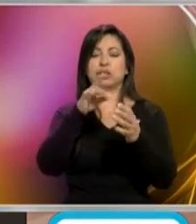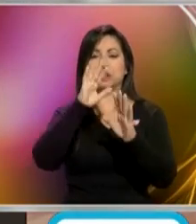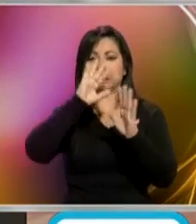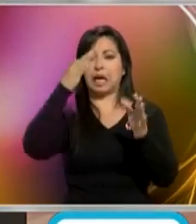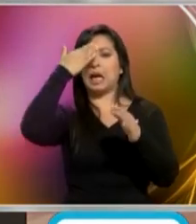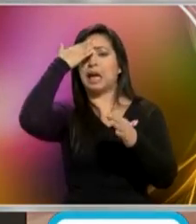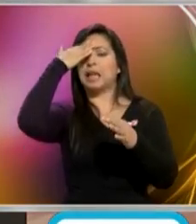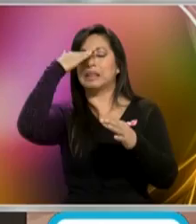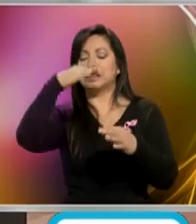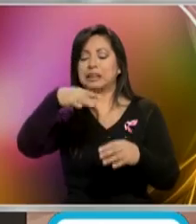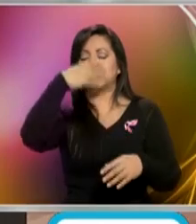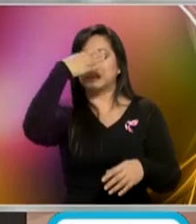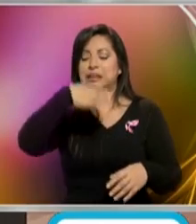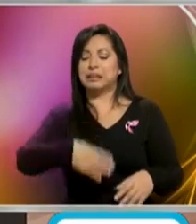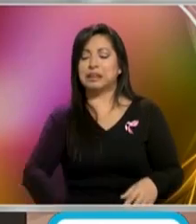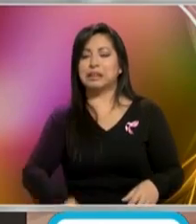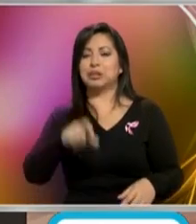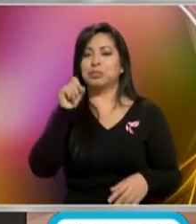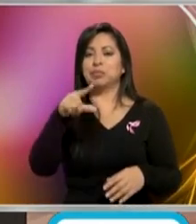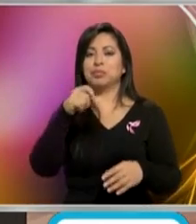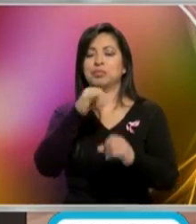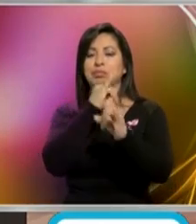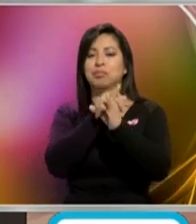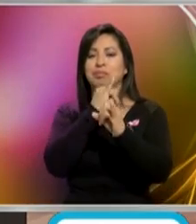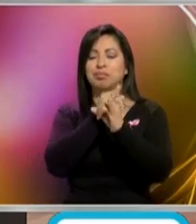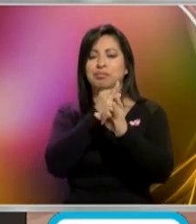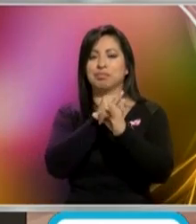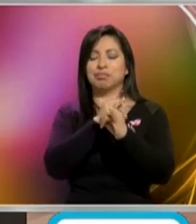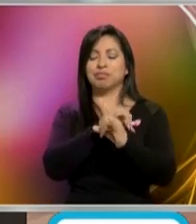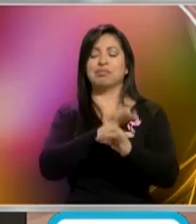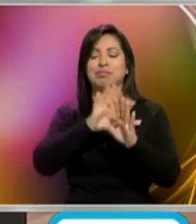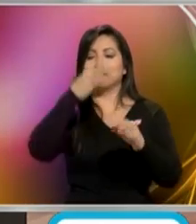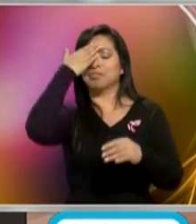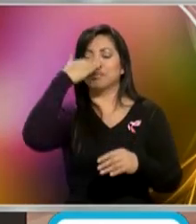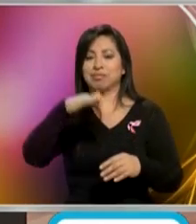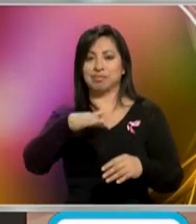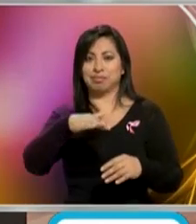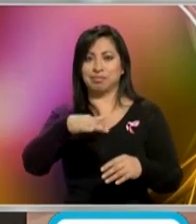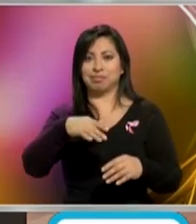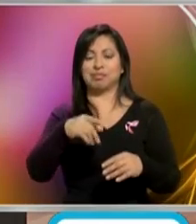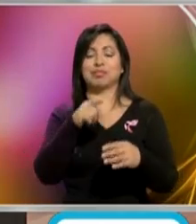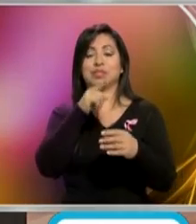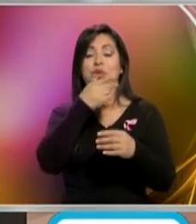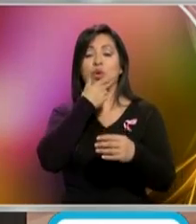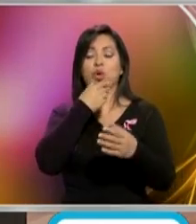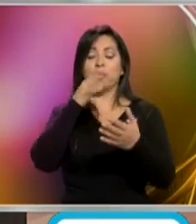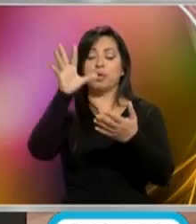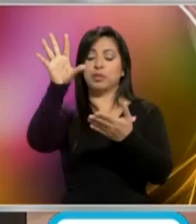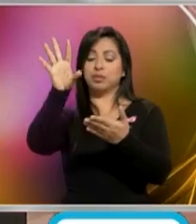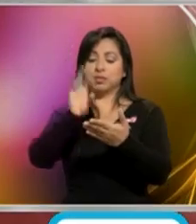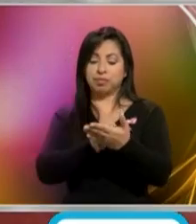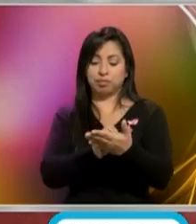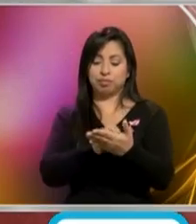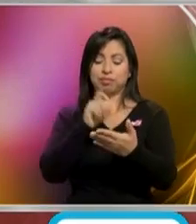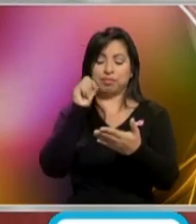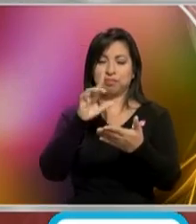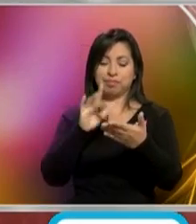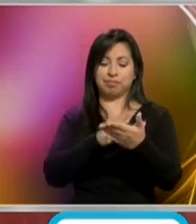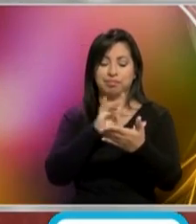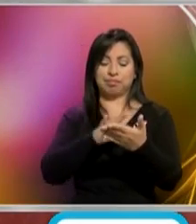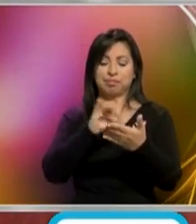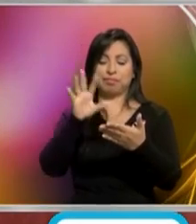las sugerencias que nos pudiera entregar de un viaje en particular. Entonces, yo bajé la aplicación, la instalé en mi